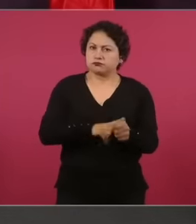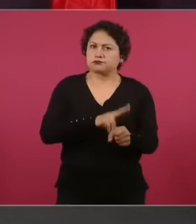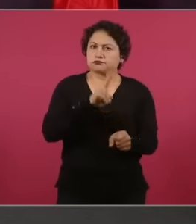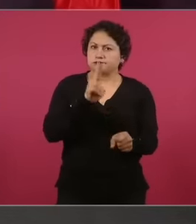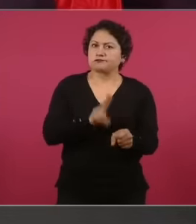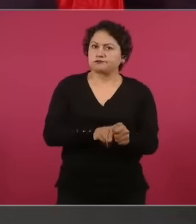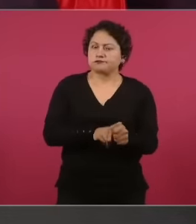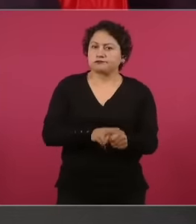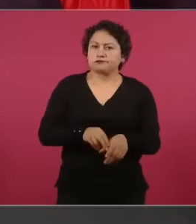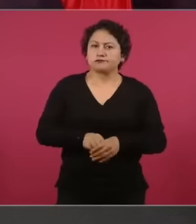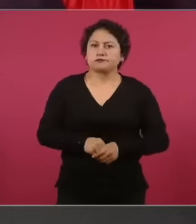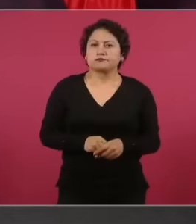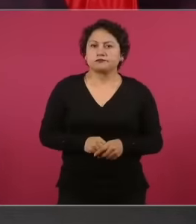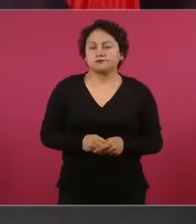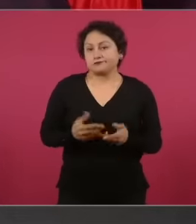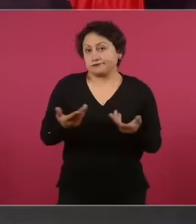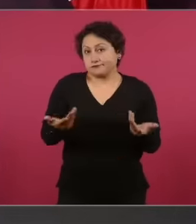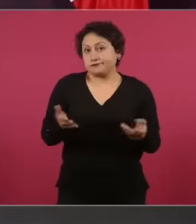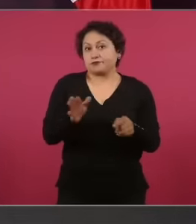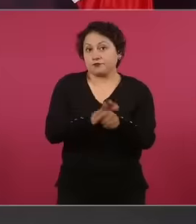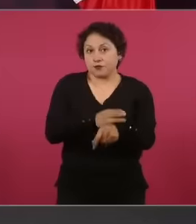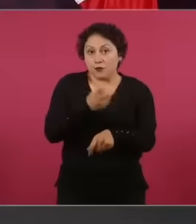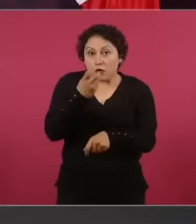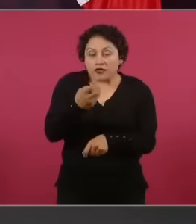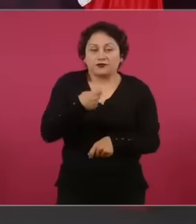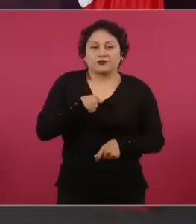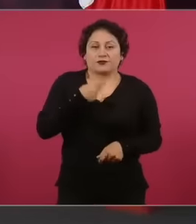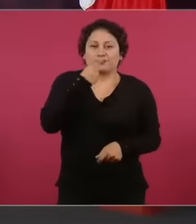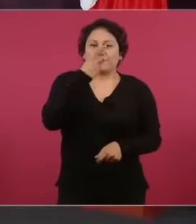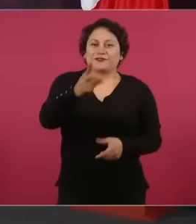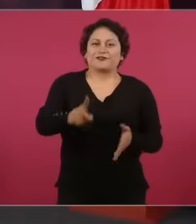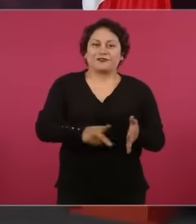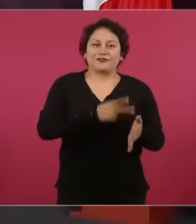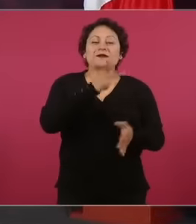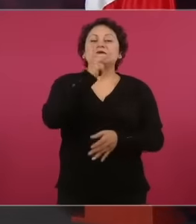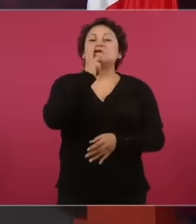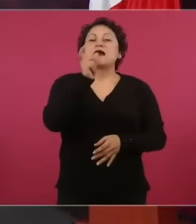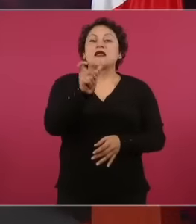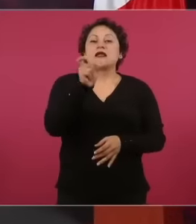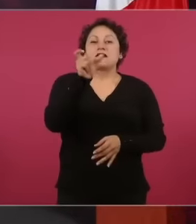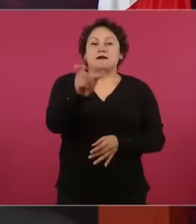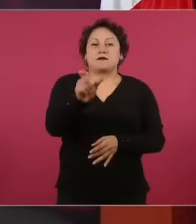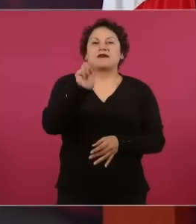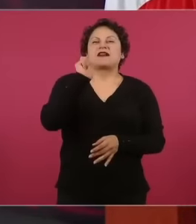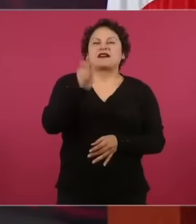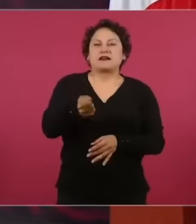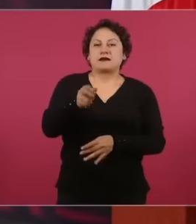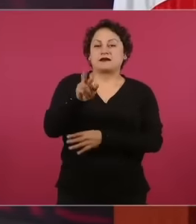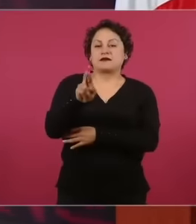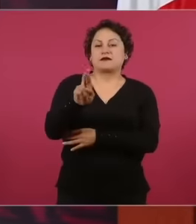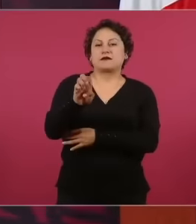De ahí viene, repito, la palabra, el término reaccionario.